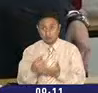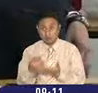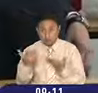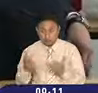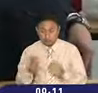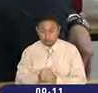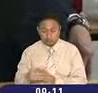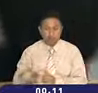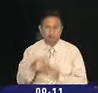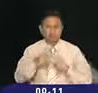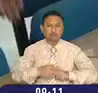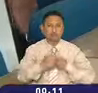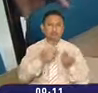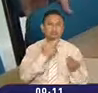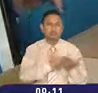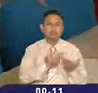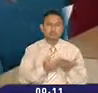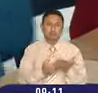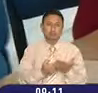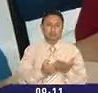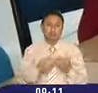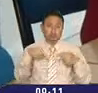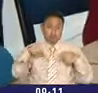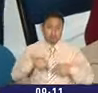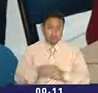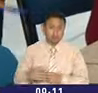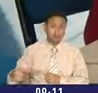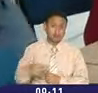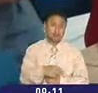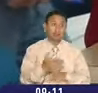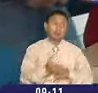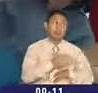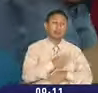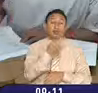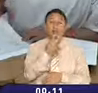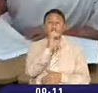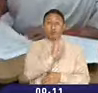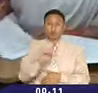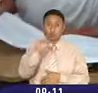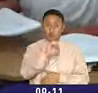que se instalen las mesas que faltan y se pueda concluir con las mismas antes del 12 de octubre,